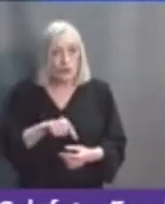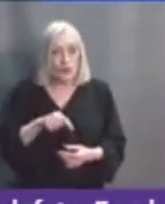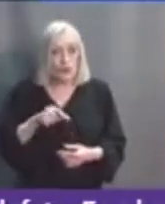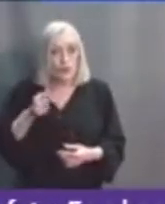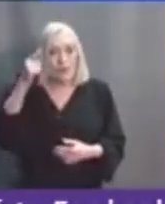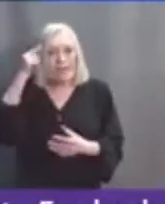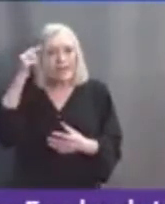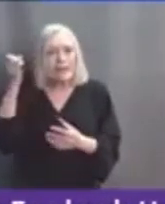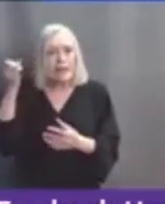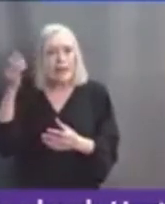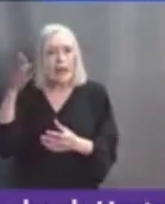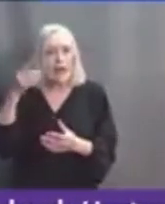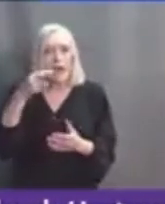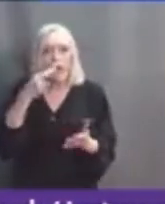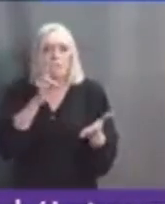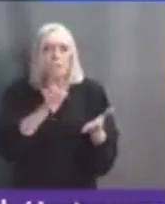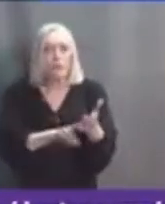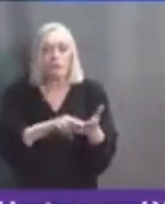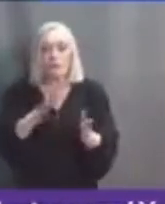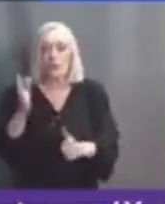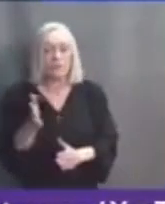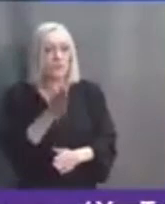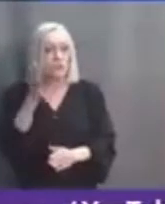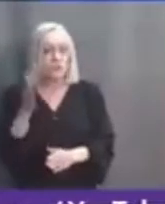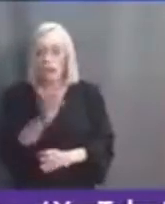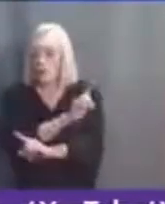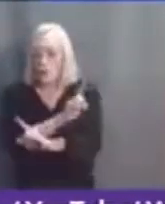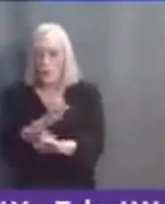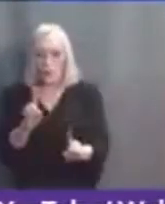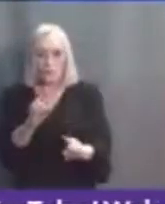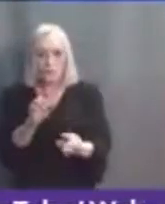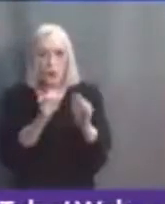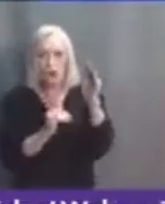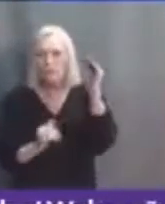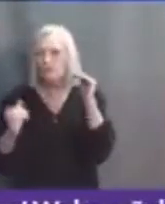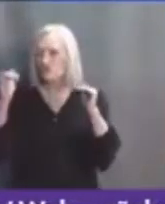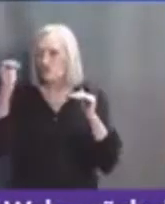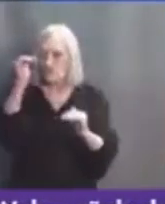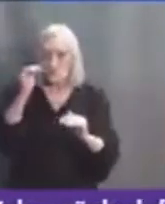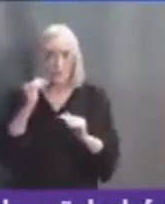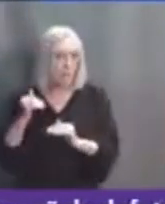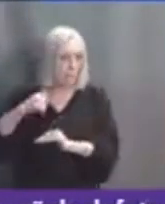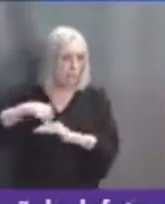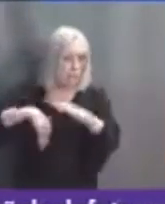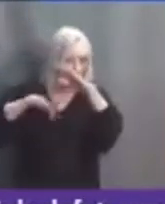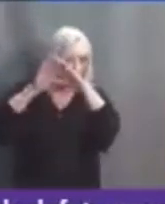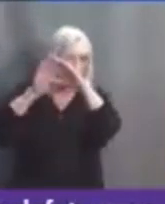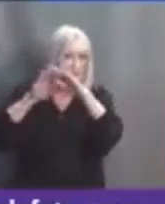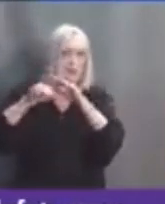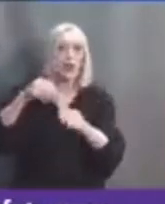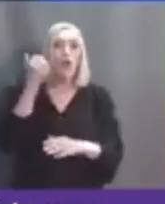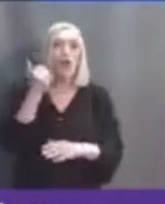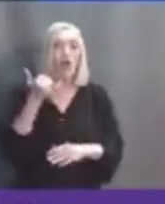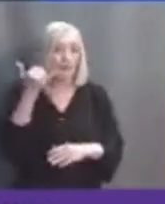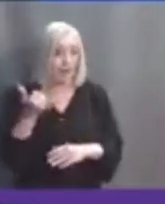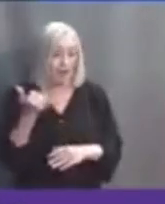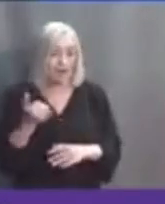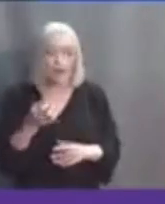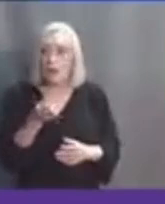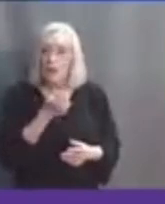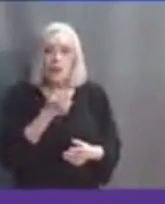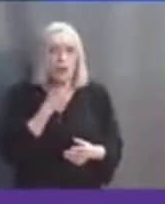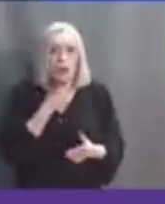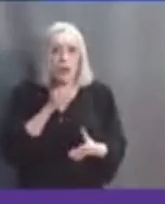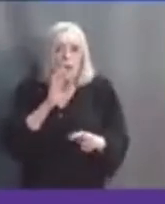impuestos a la producción ni subir los que ya existen porque no queremos ahogar a quienes